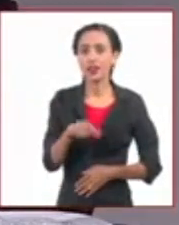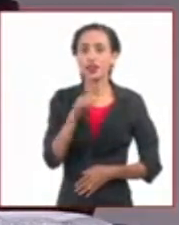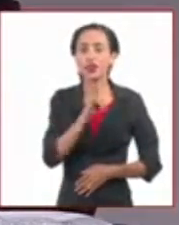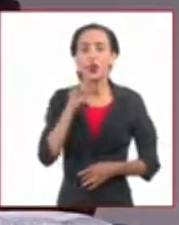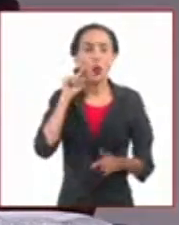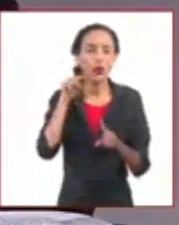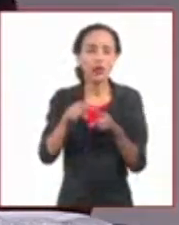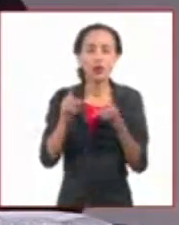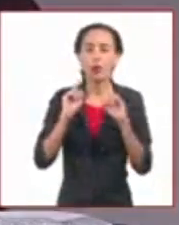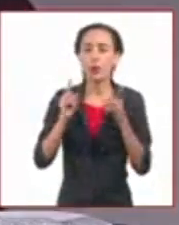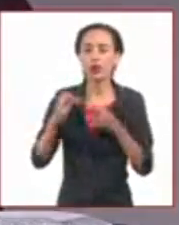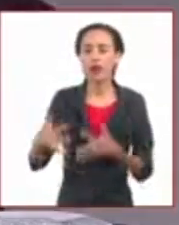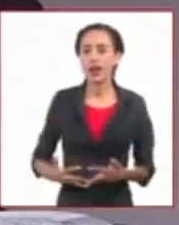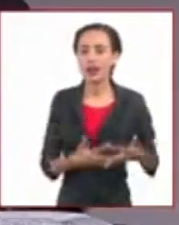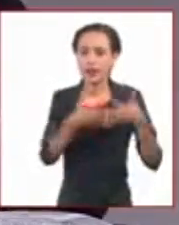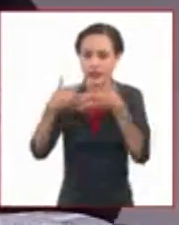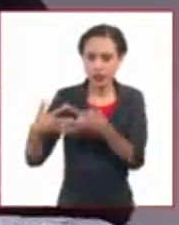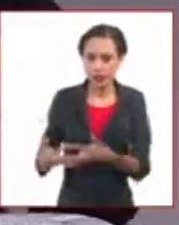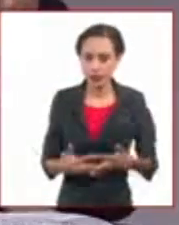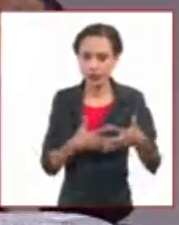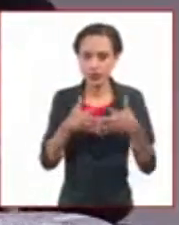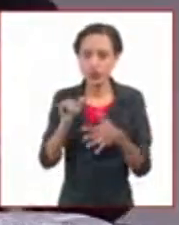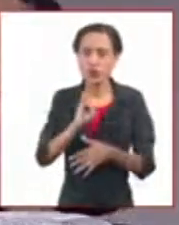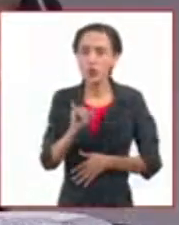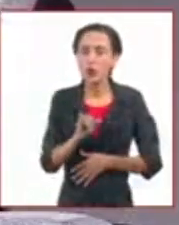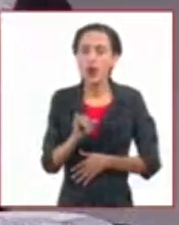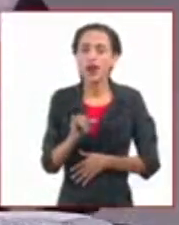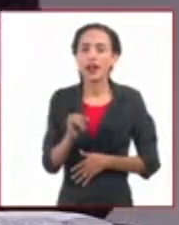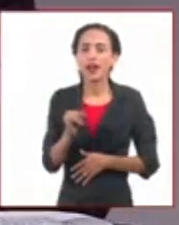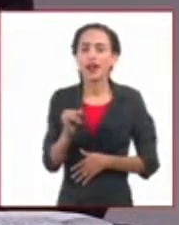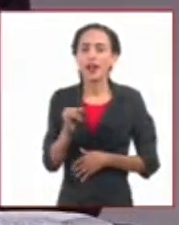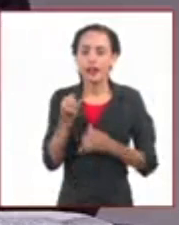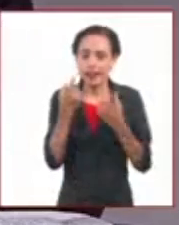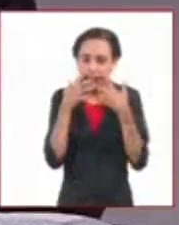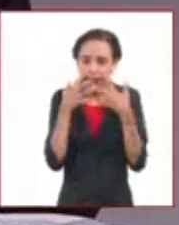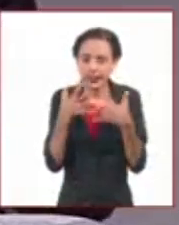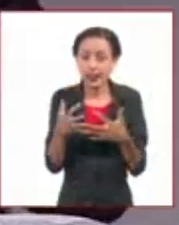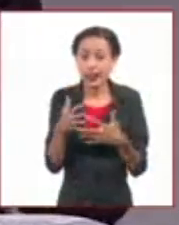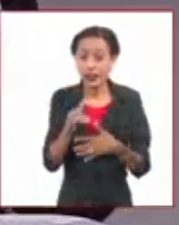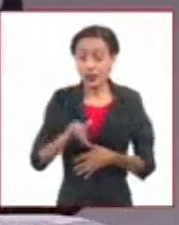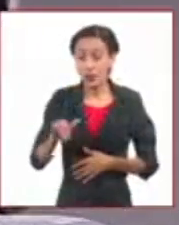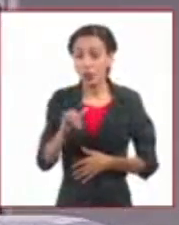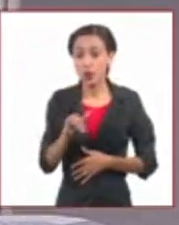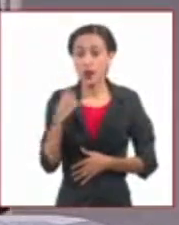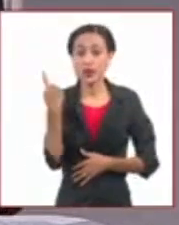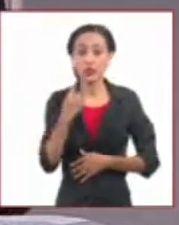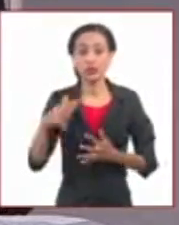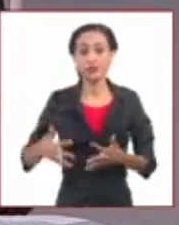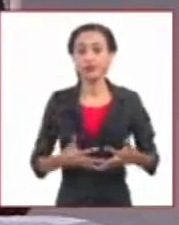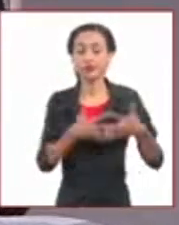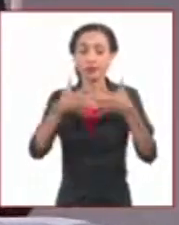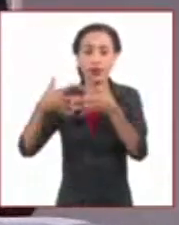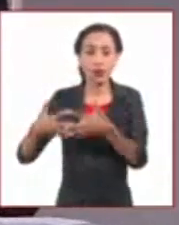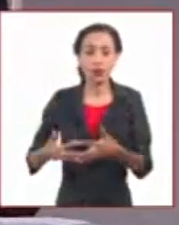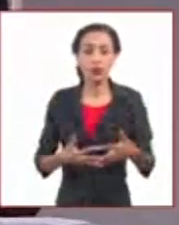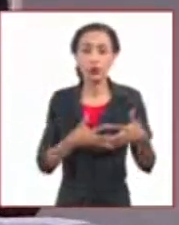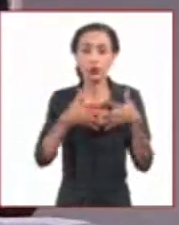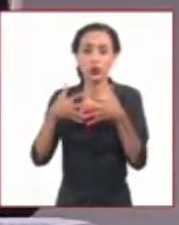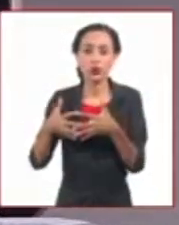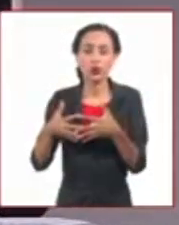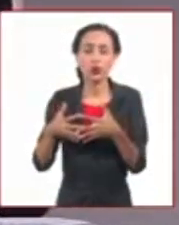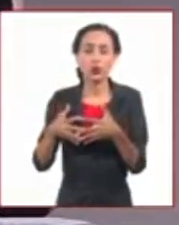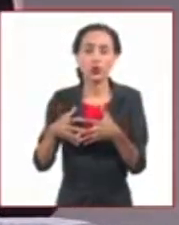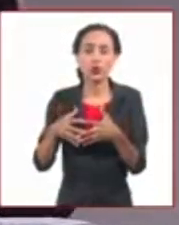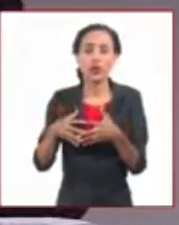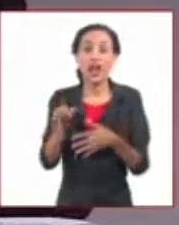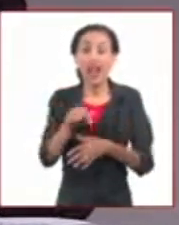político estadounidense y de interés nacional estadounidense ya se va de las fronteras del área regional y